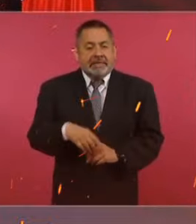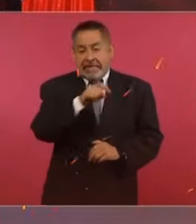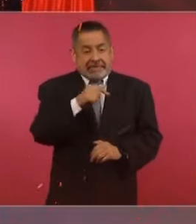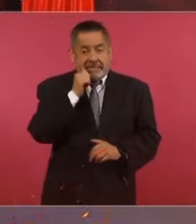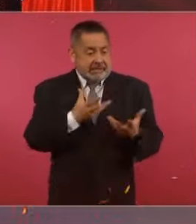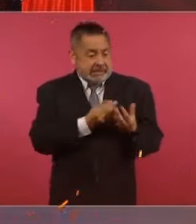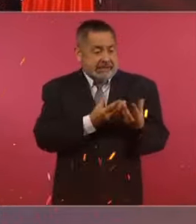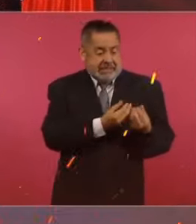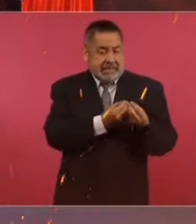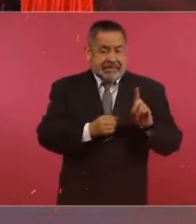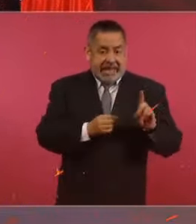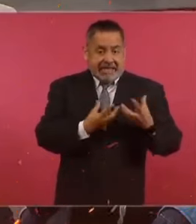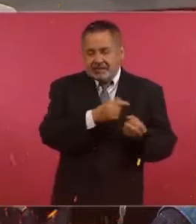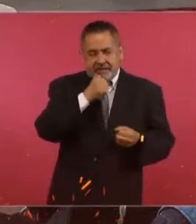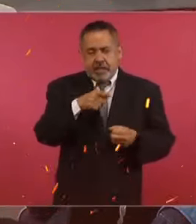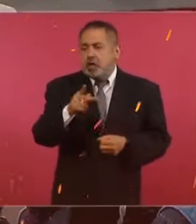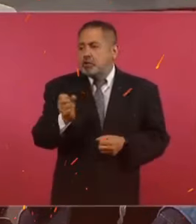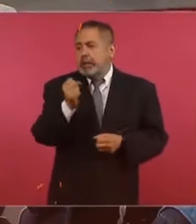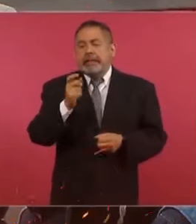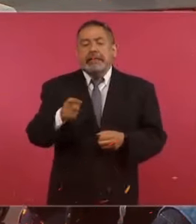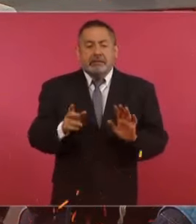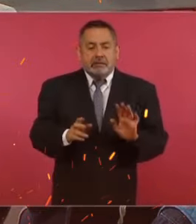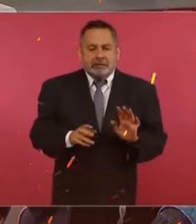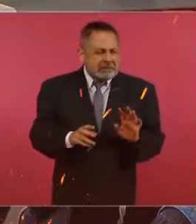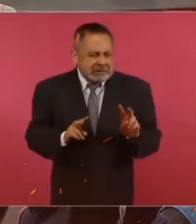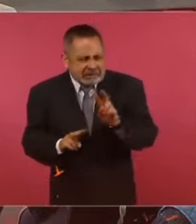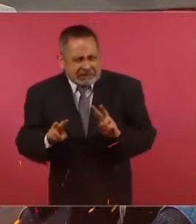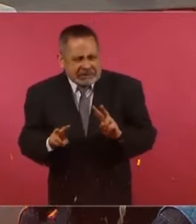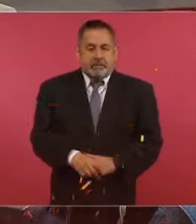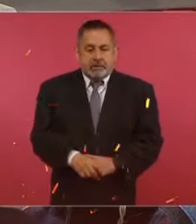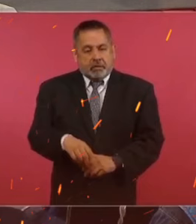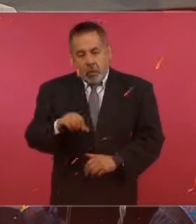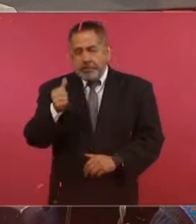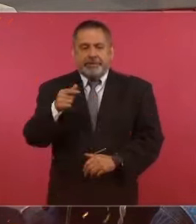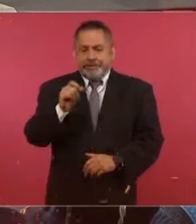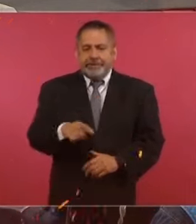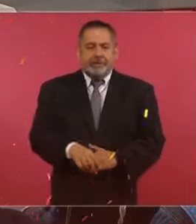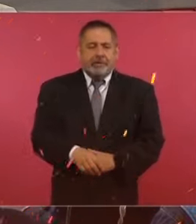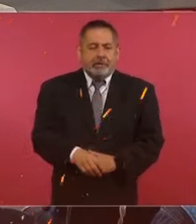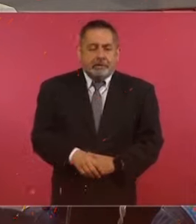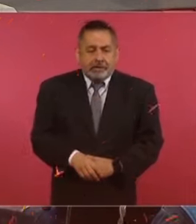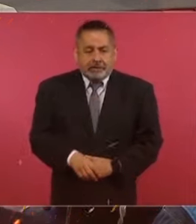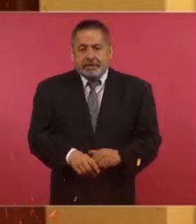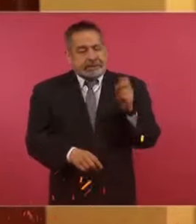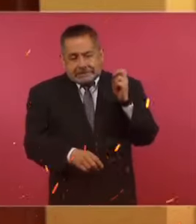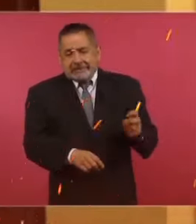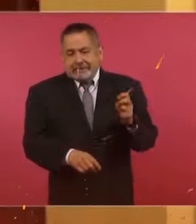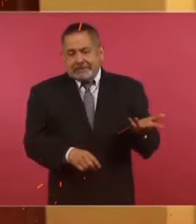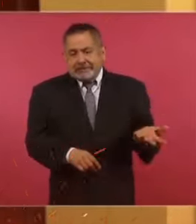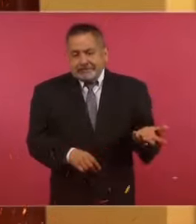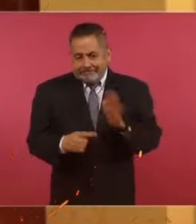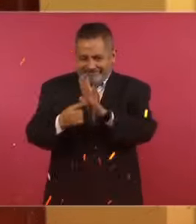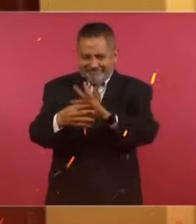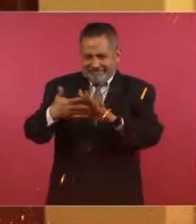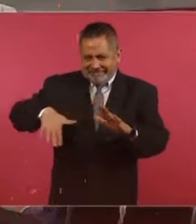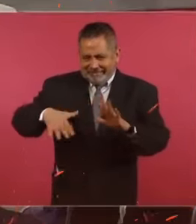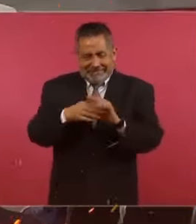derecha. Afortunadamente, no se le entiende mucho. Esto es lo que